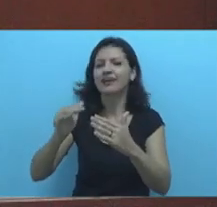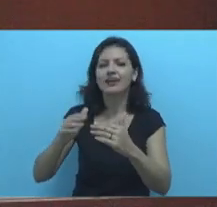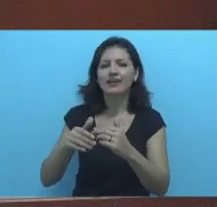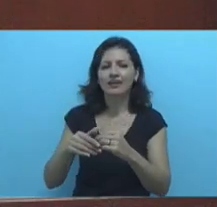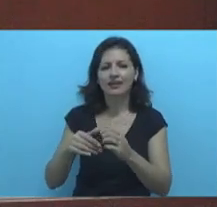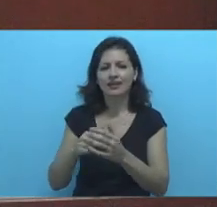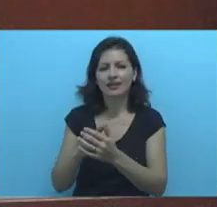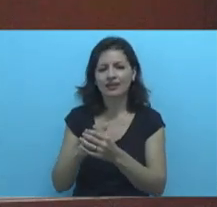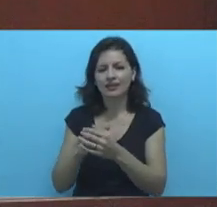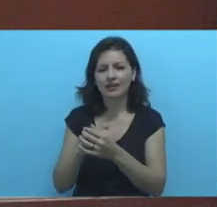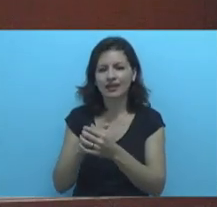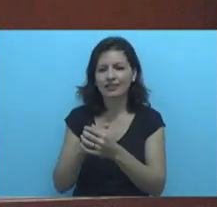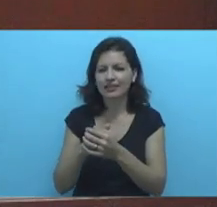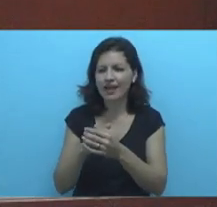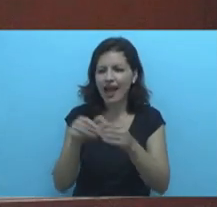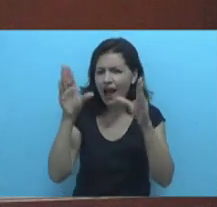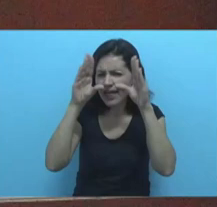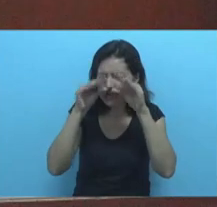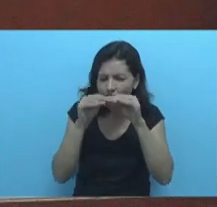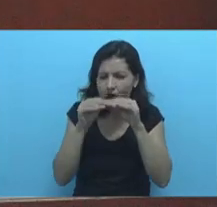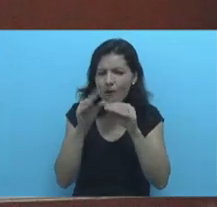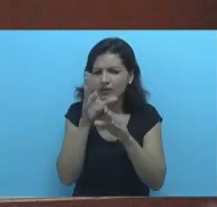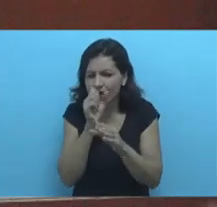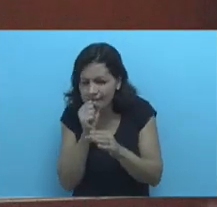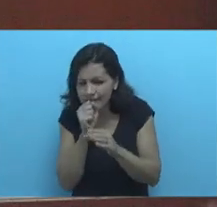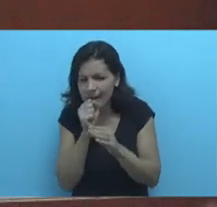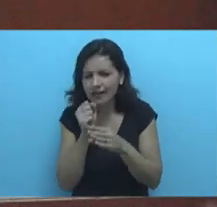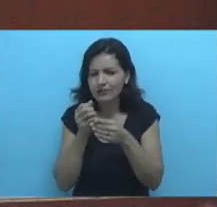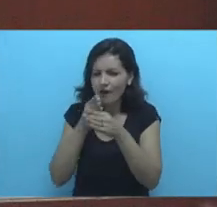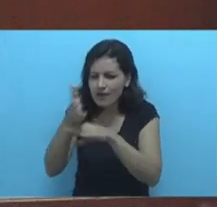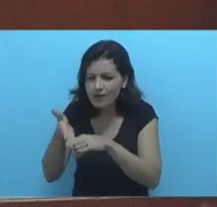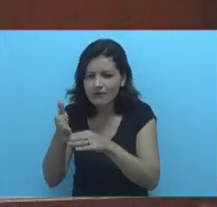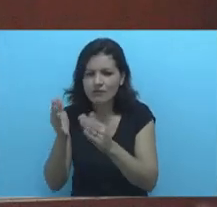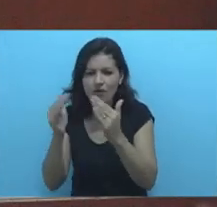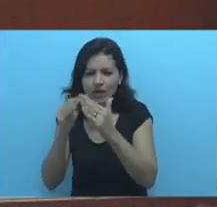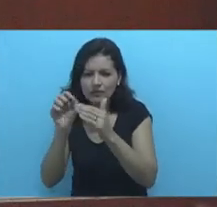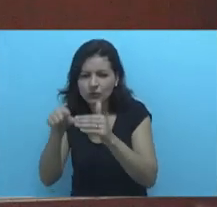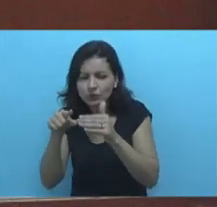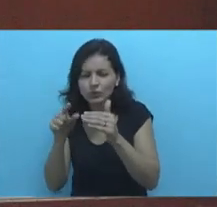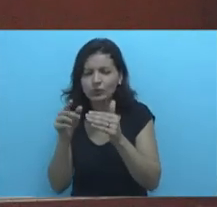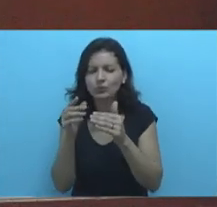hacer desde esos momentos duros.